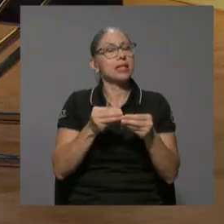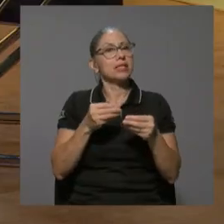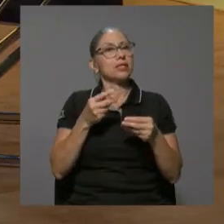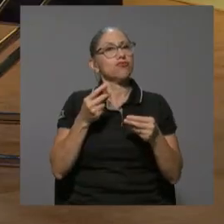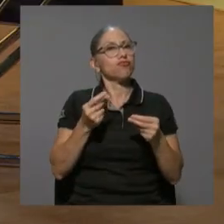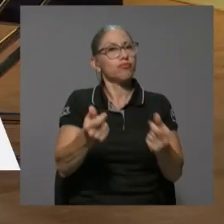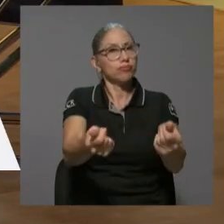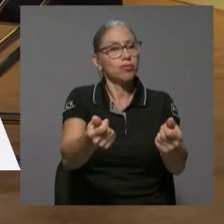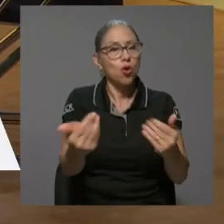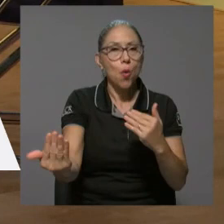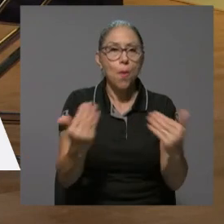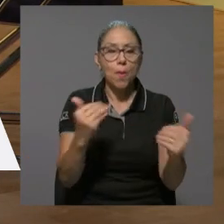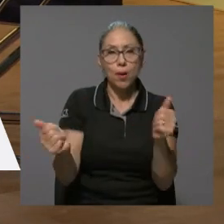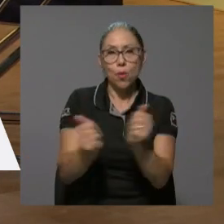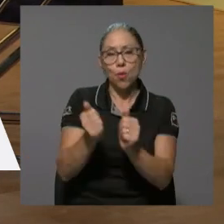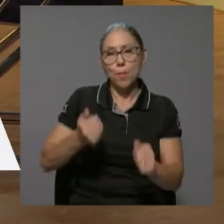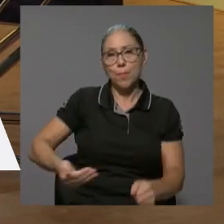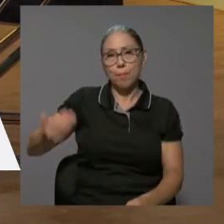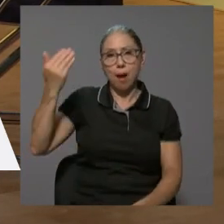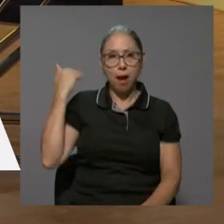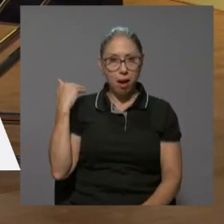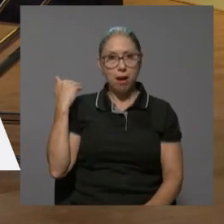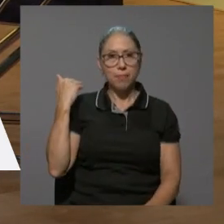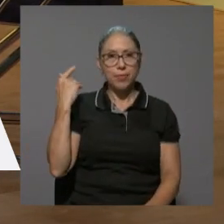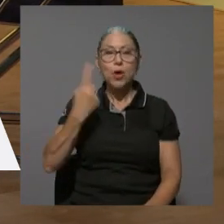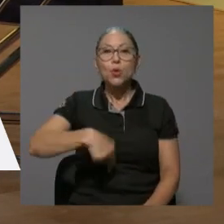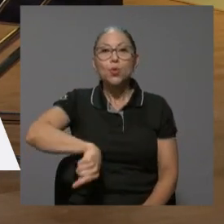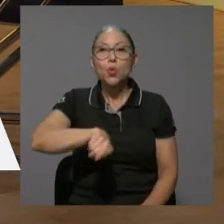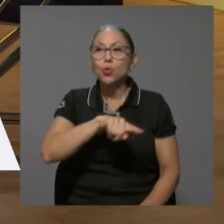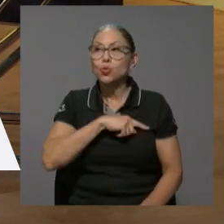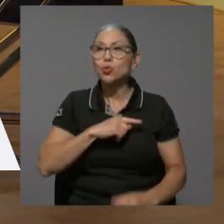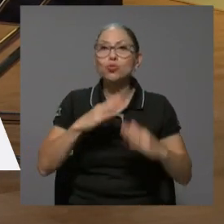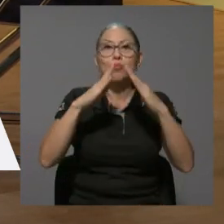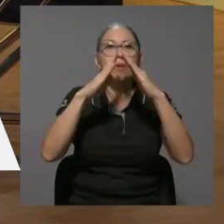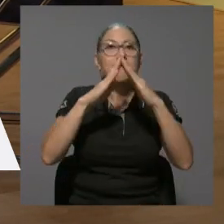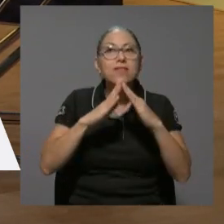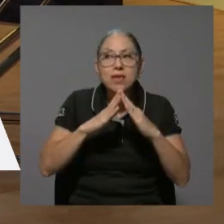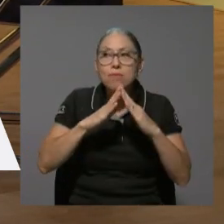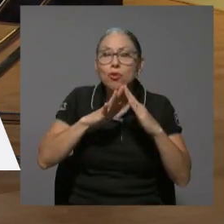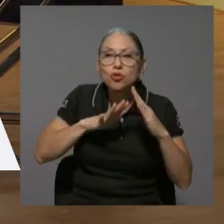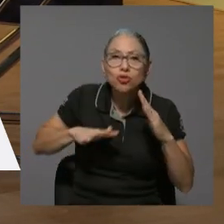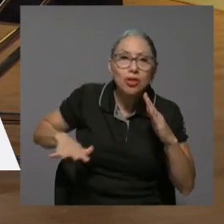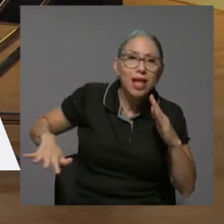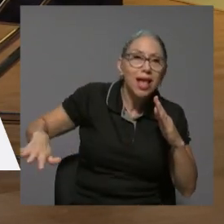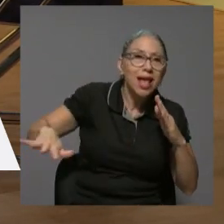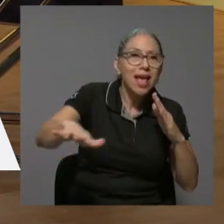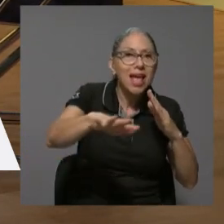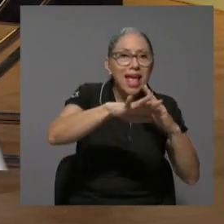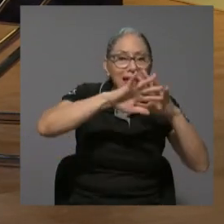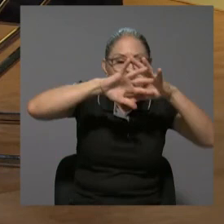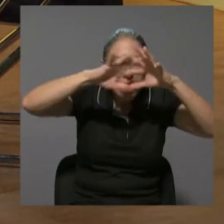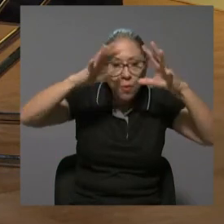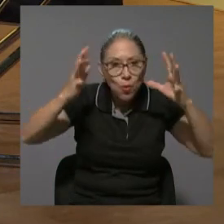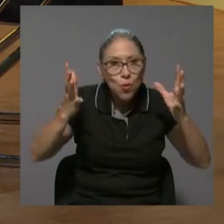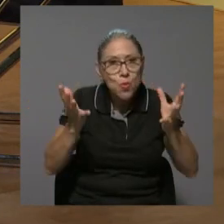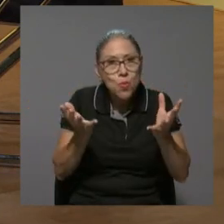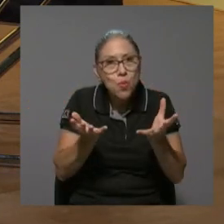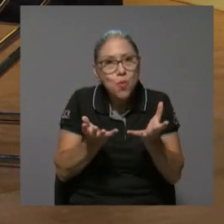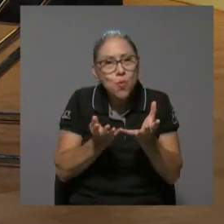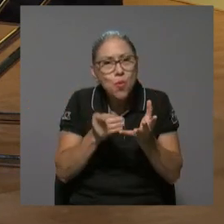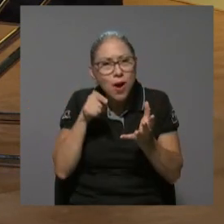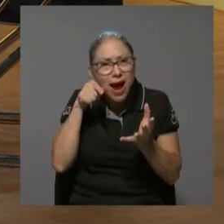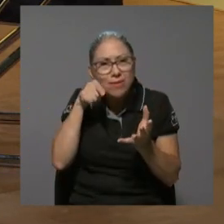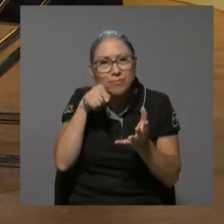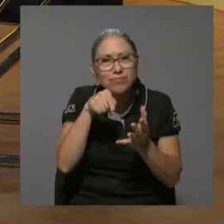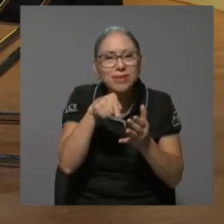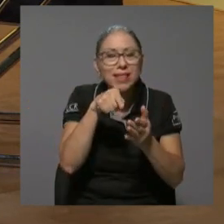que en el pasado. Vivimos inmersos en la burbuja de las redes sociales. Pero a eso hay que